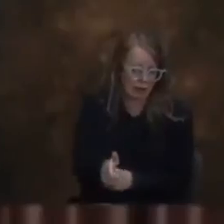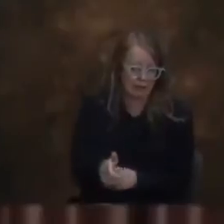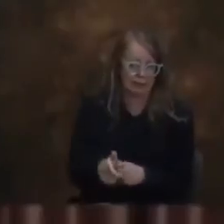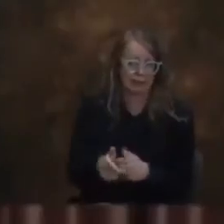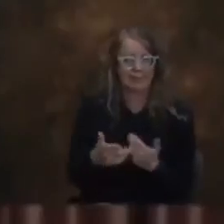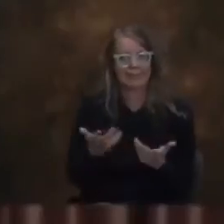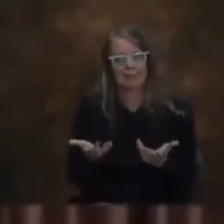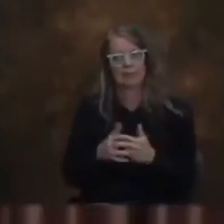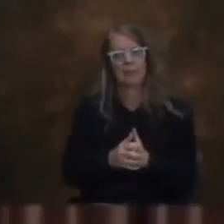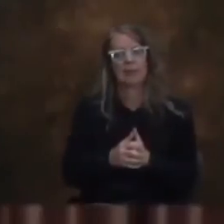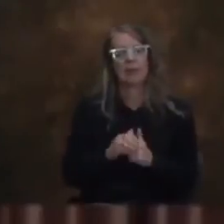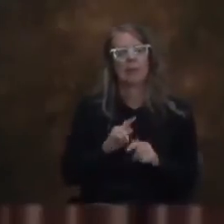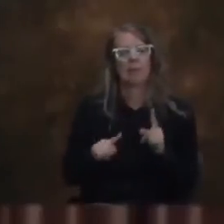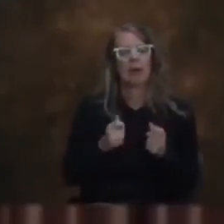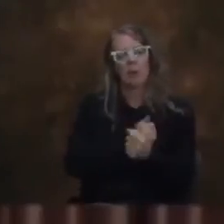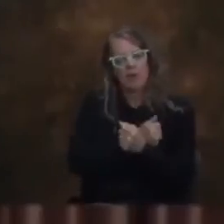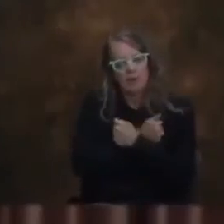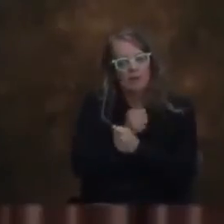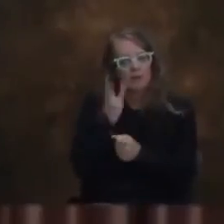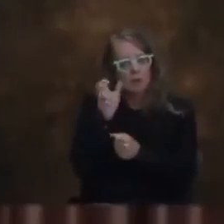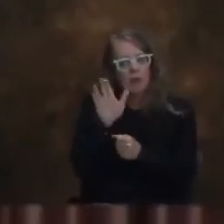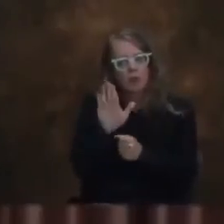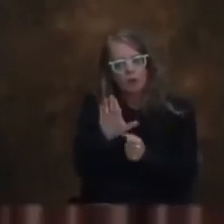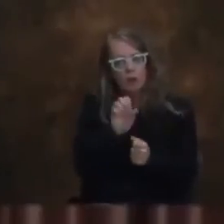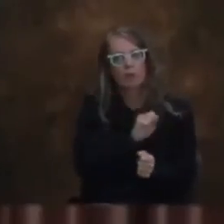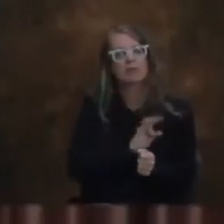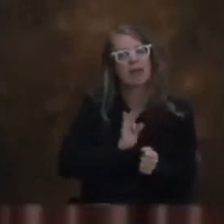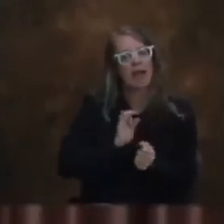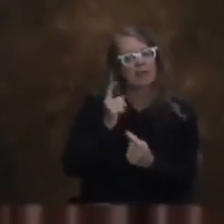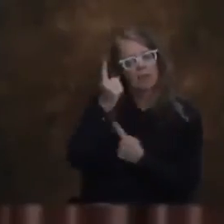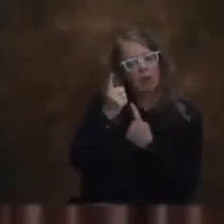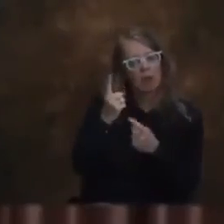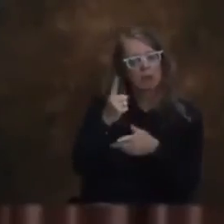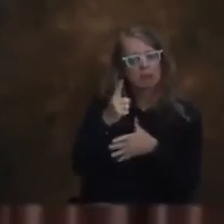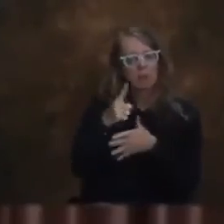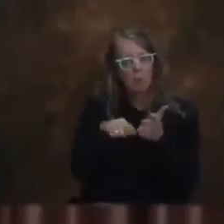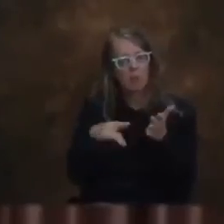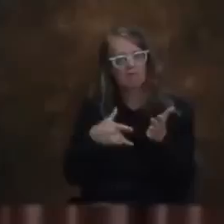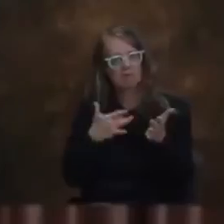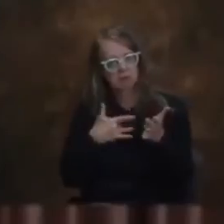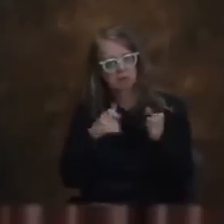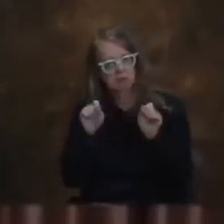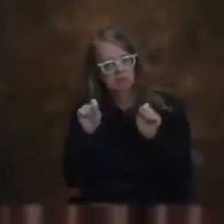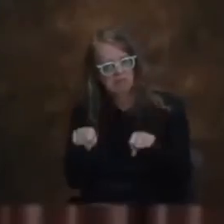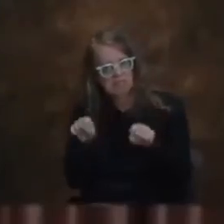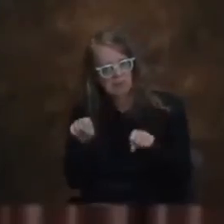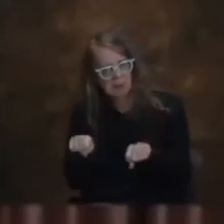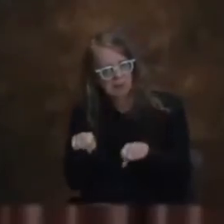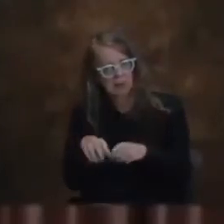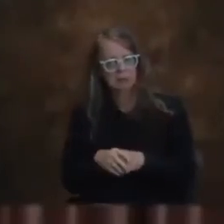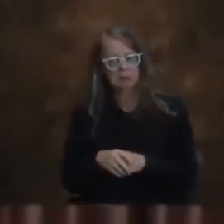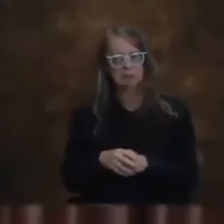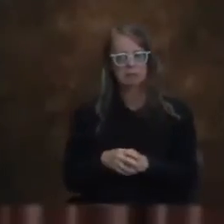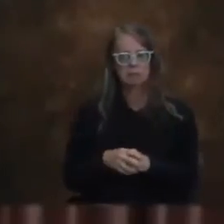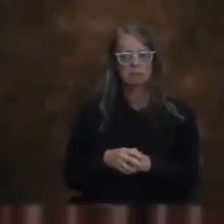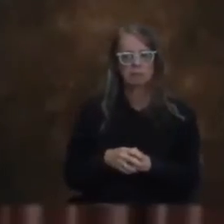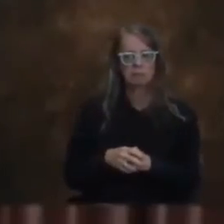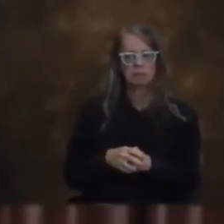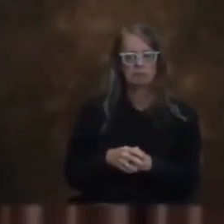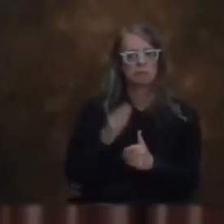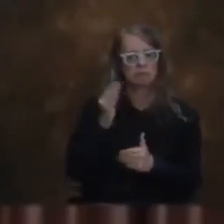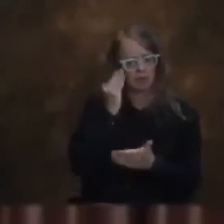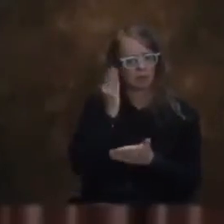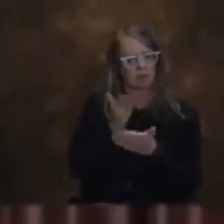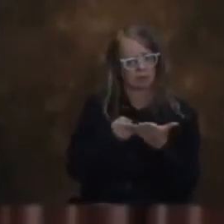podemos enfocar atención allí pero quisiera escuchar si eso parece ser viable y sé que